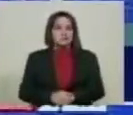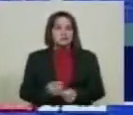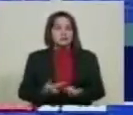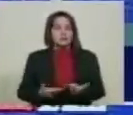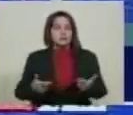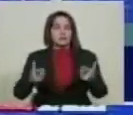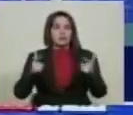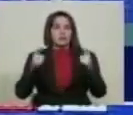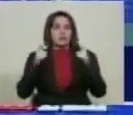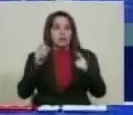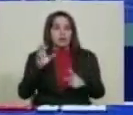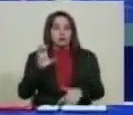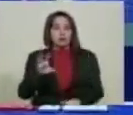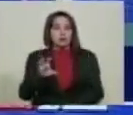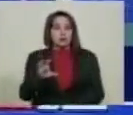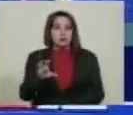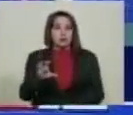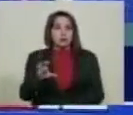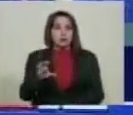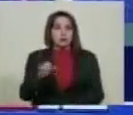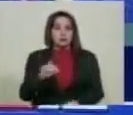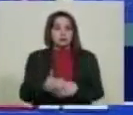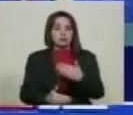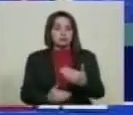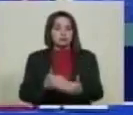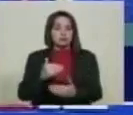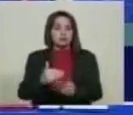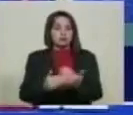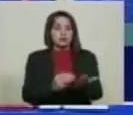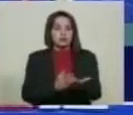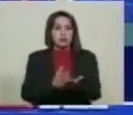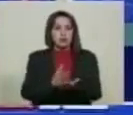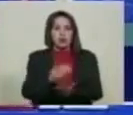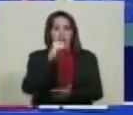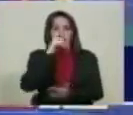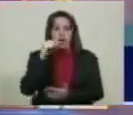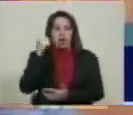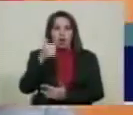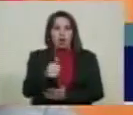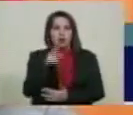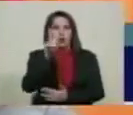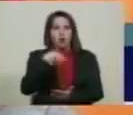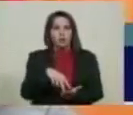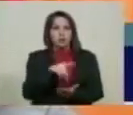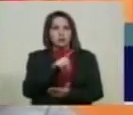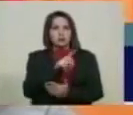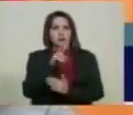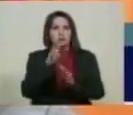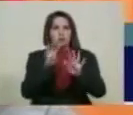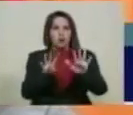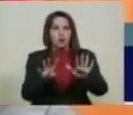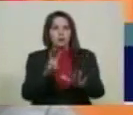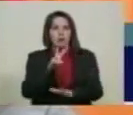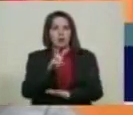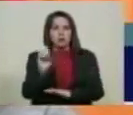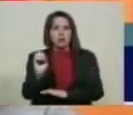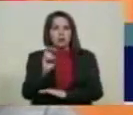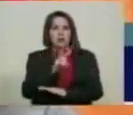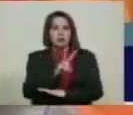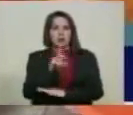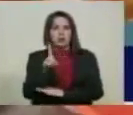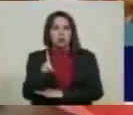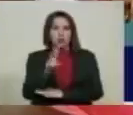a nuestra patria transitar los años 2019, 20, 21,